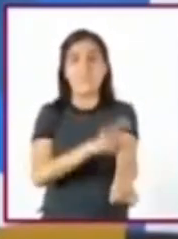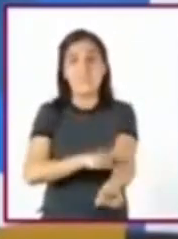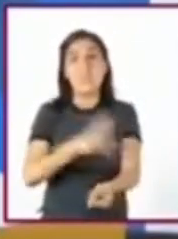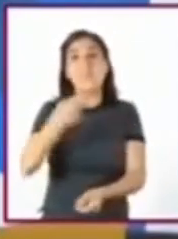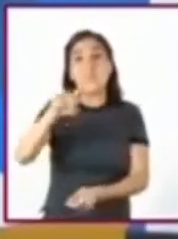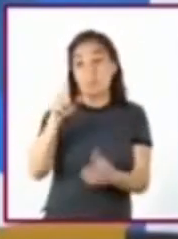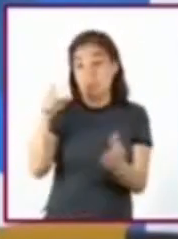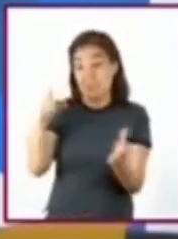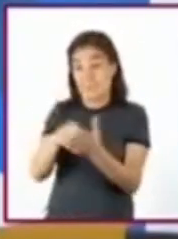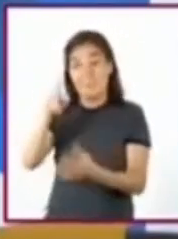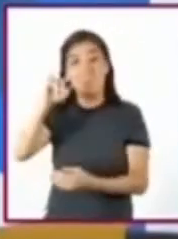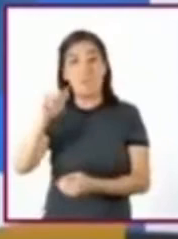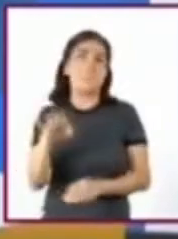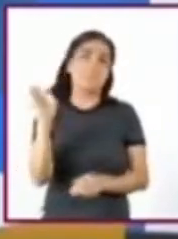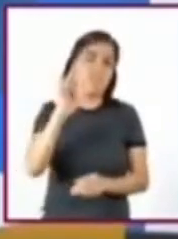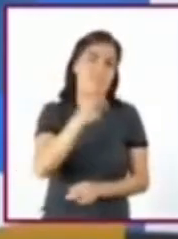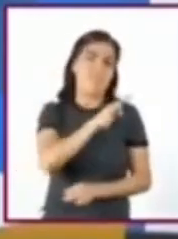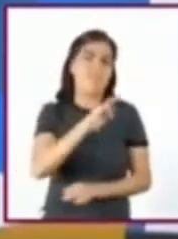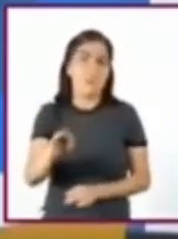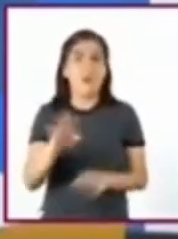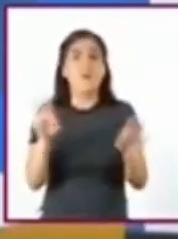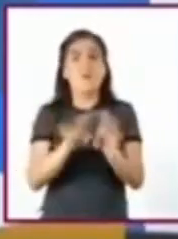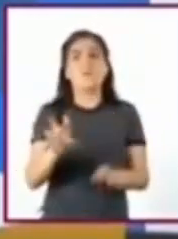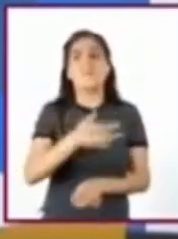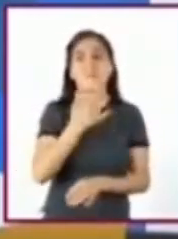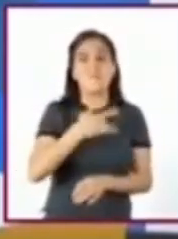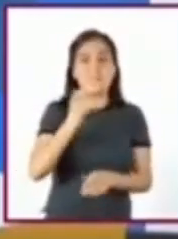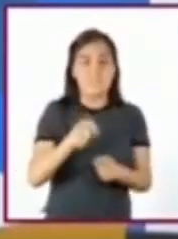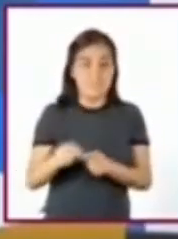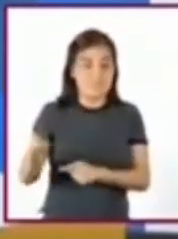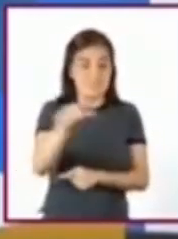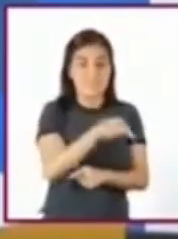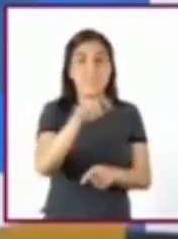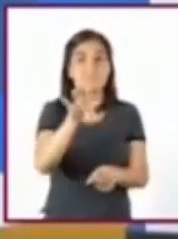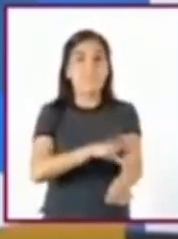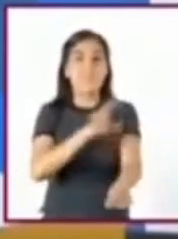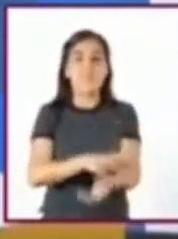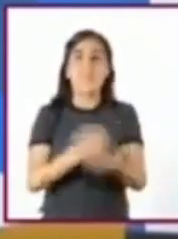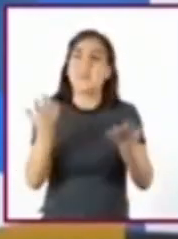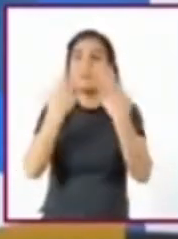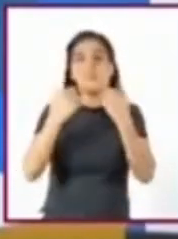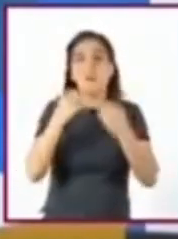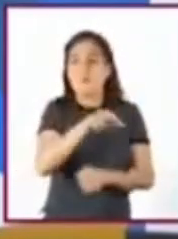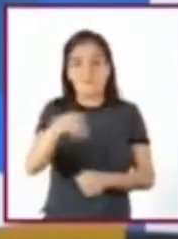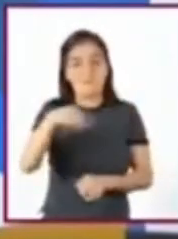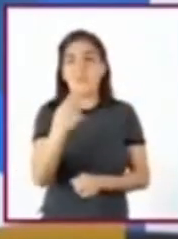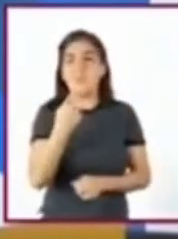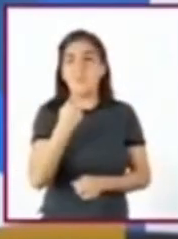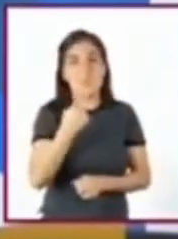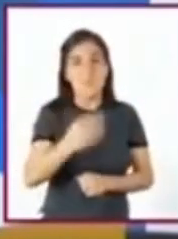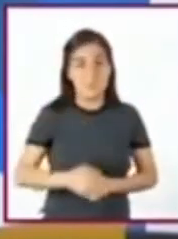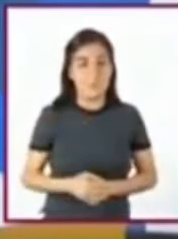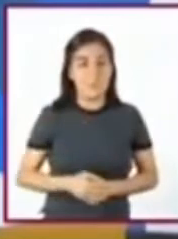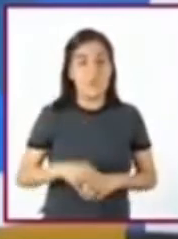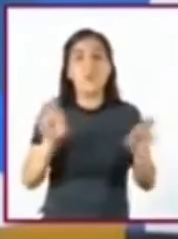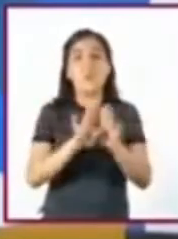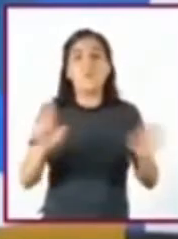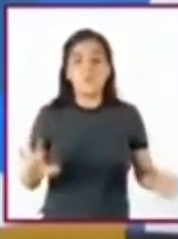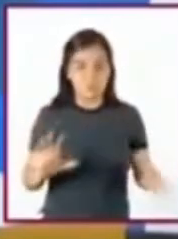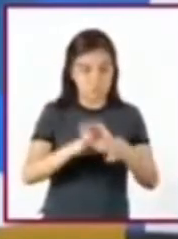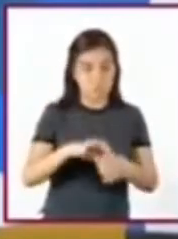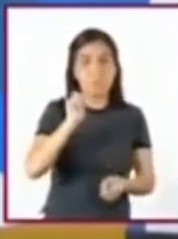a pesar de que sí se podría considerar como un circuito eléctrico, no tiene ninguna utilidad. Los circuitos eléctricos